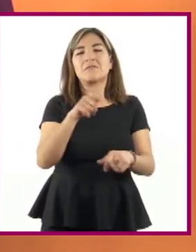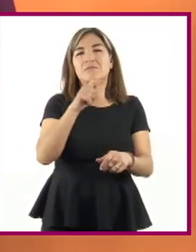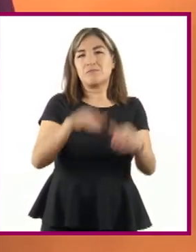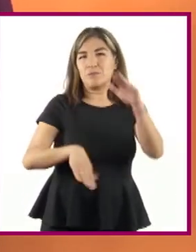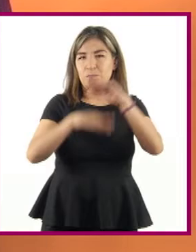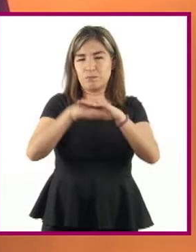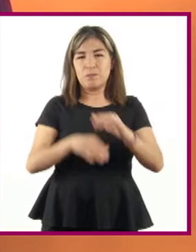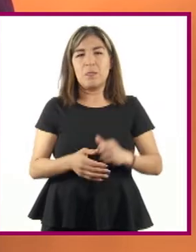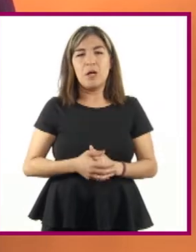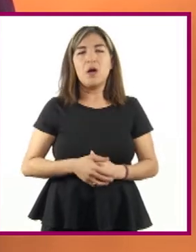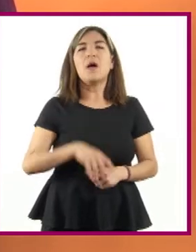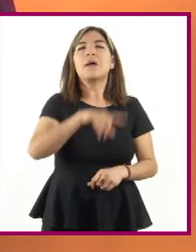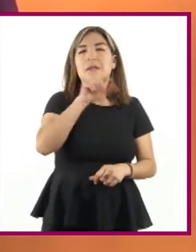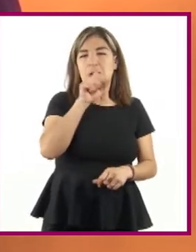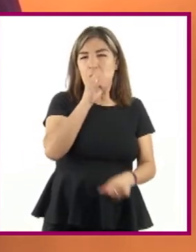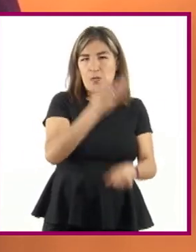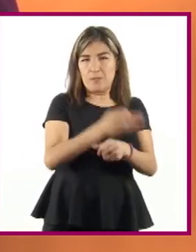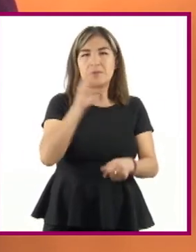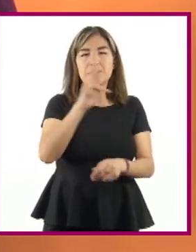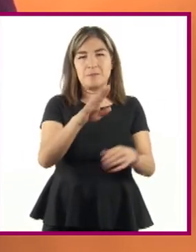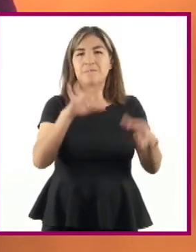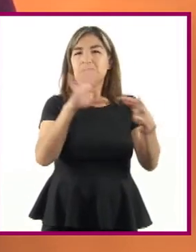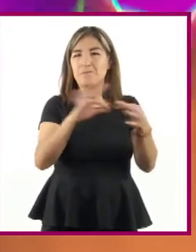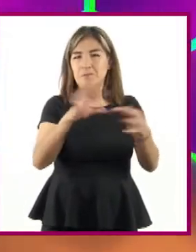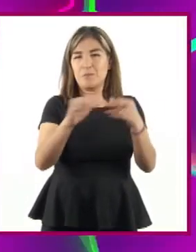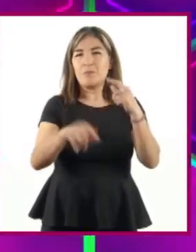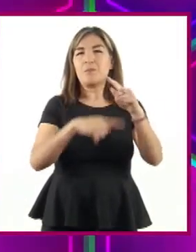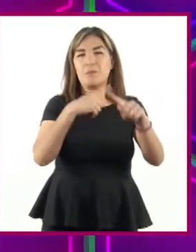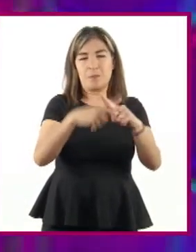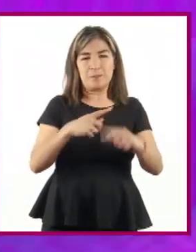continuación, procederemos a realizar dicha operación.